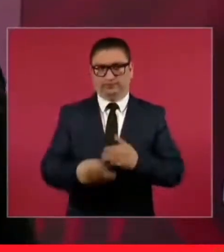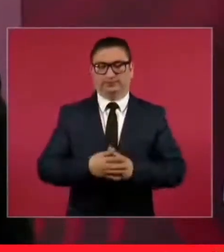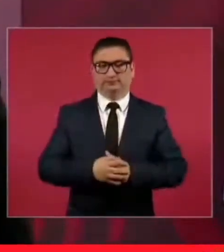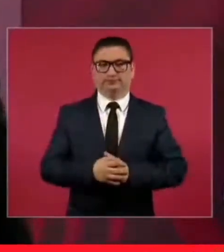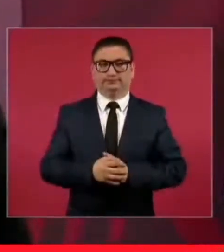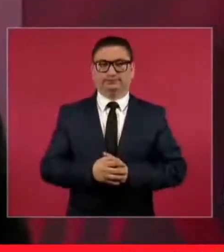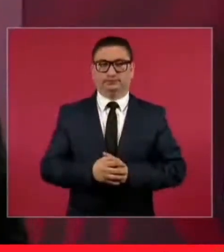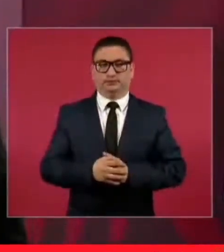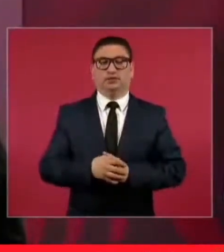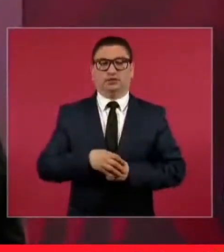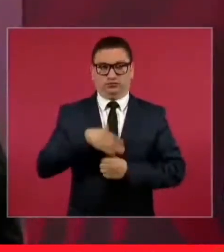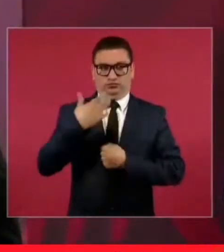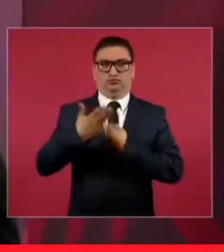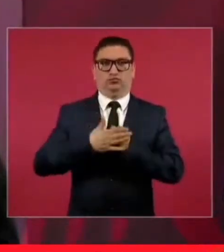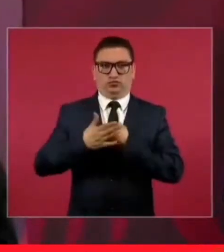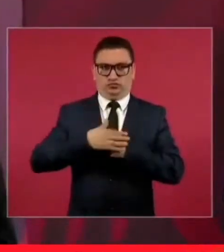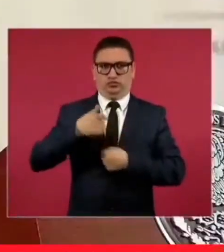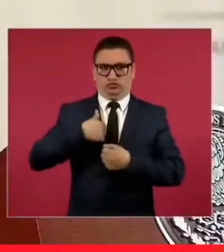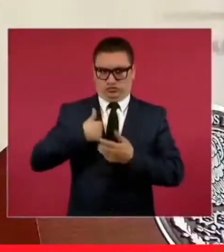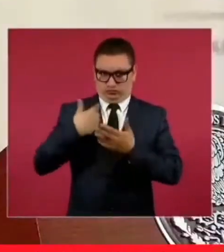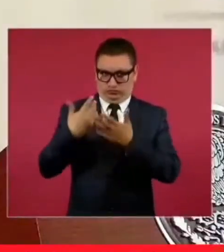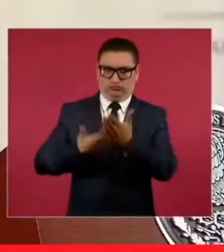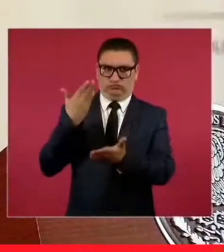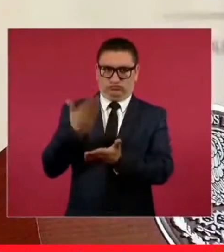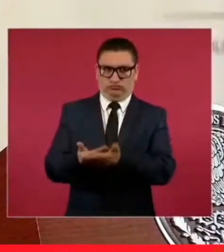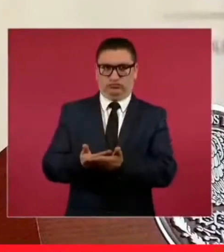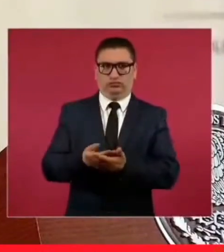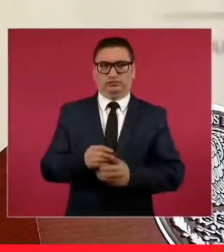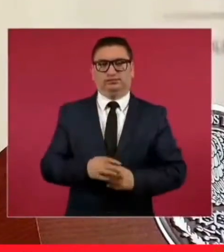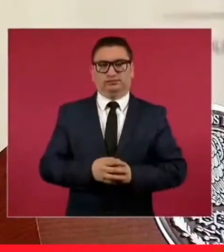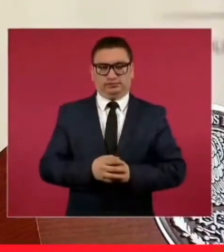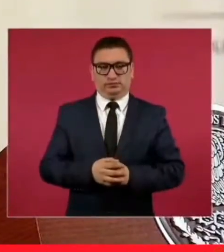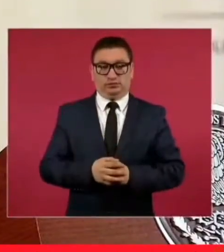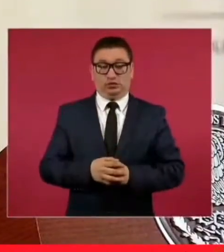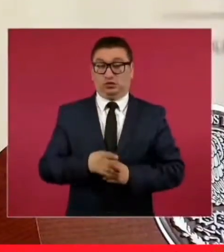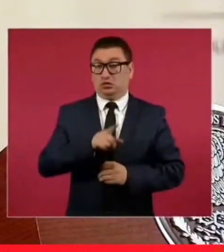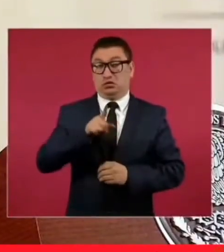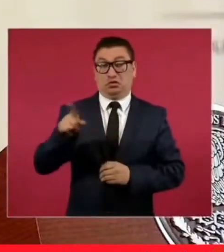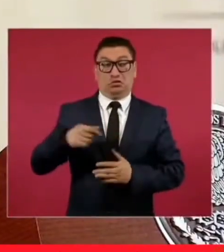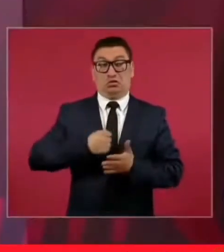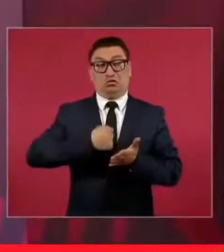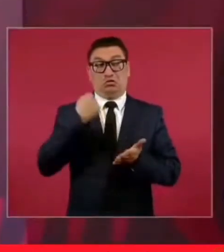y sí voy a dejar la iniciativa. Si no la aprueban,